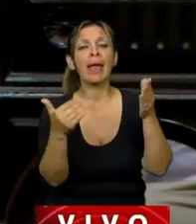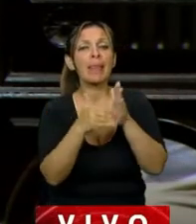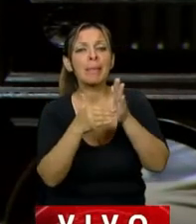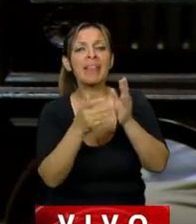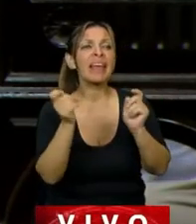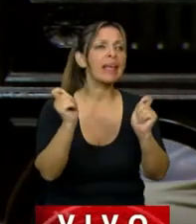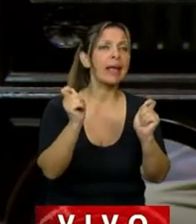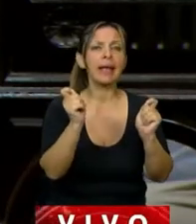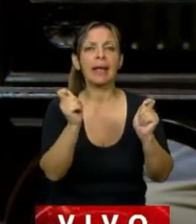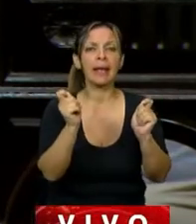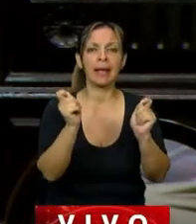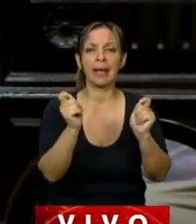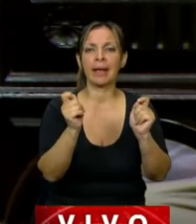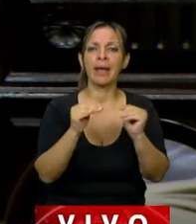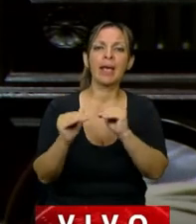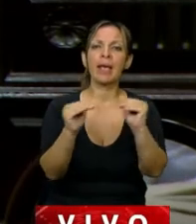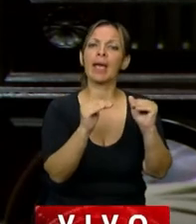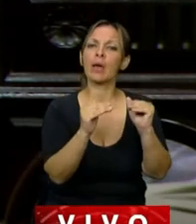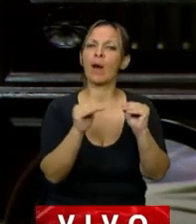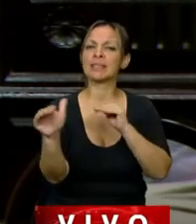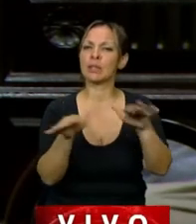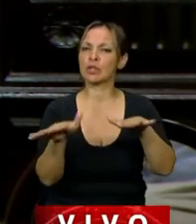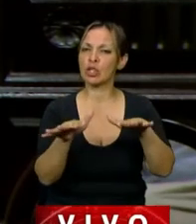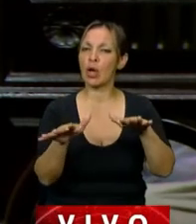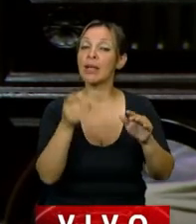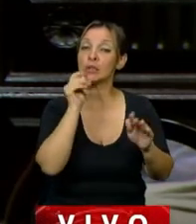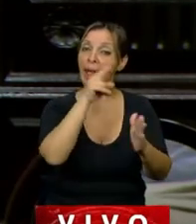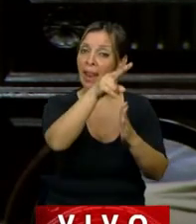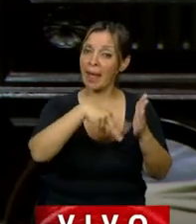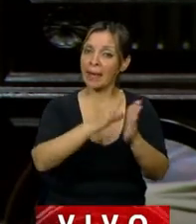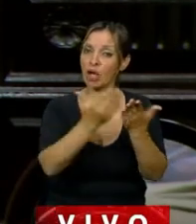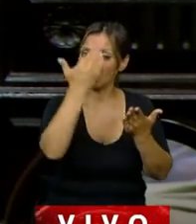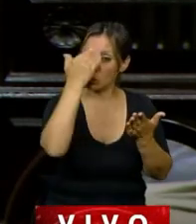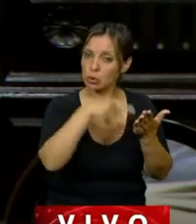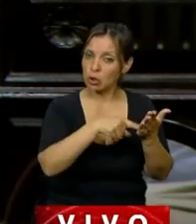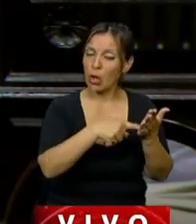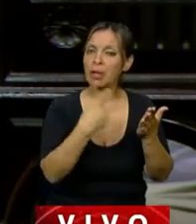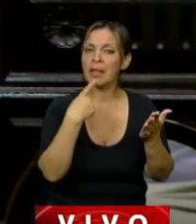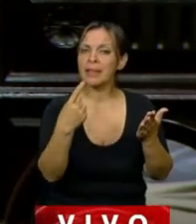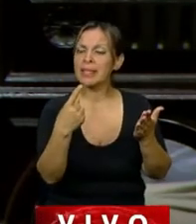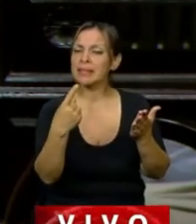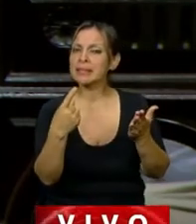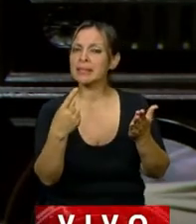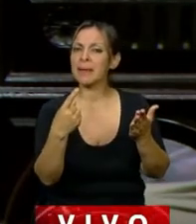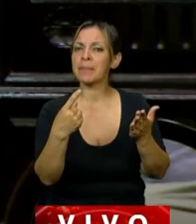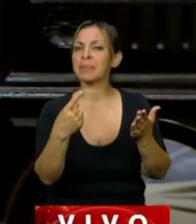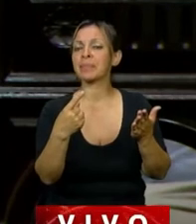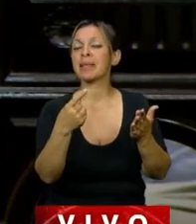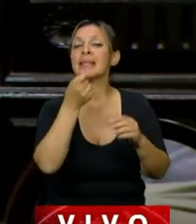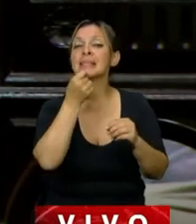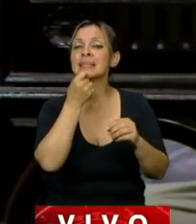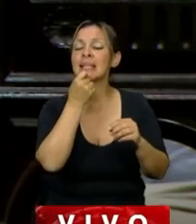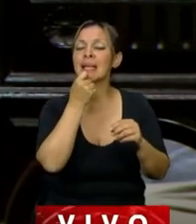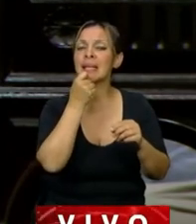están en las mismas condiciones. Si la interpretación de la Constitución nos remite a un resultado injusto, si se aleja del